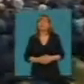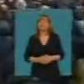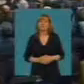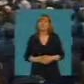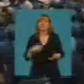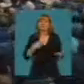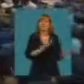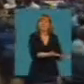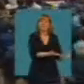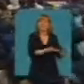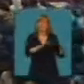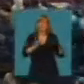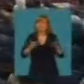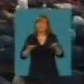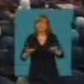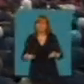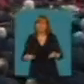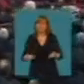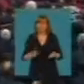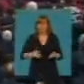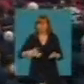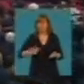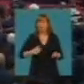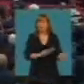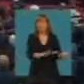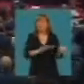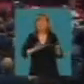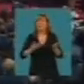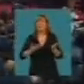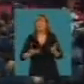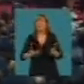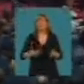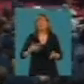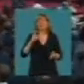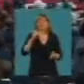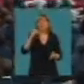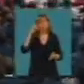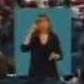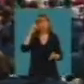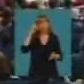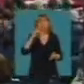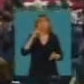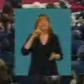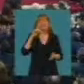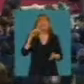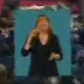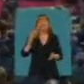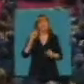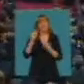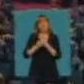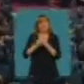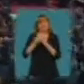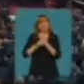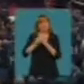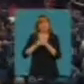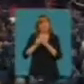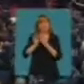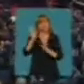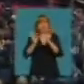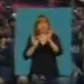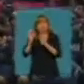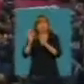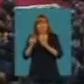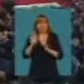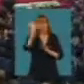Invitamos a realizar la jura a continuación al señor arquitecto Julio Miguel De Viro como Ministro de Planificación